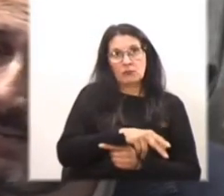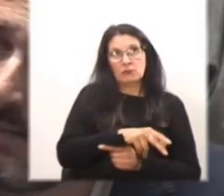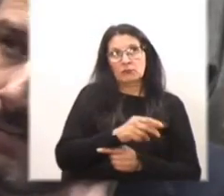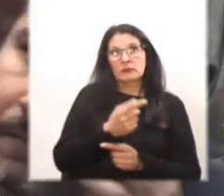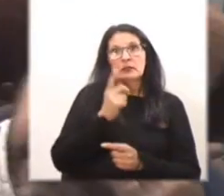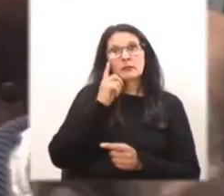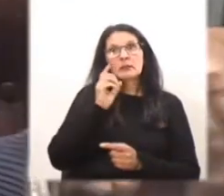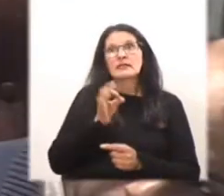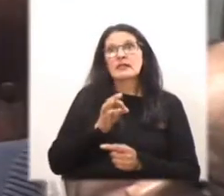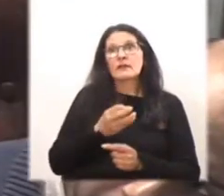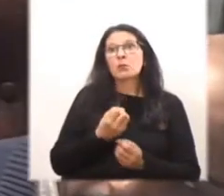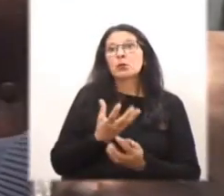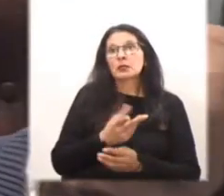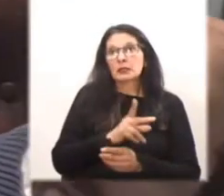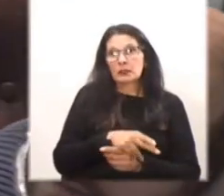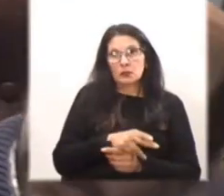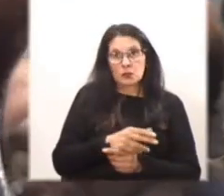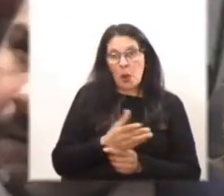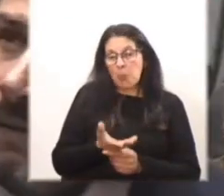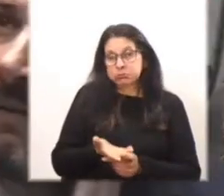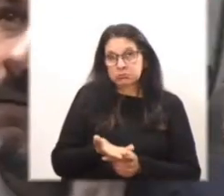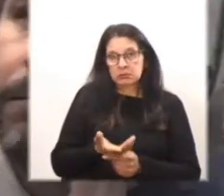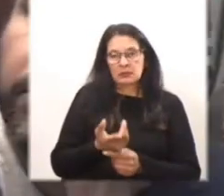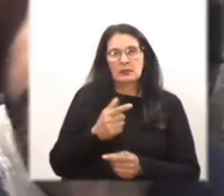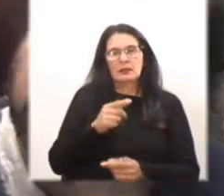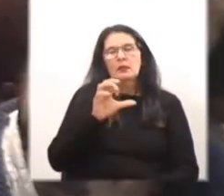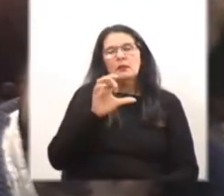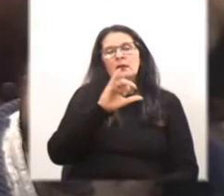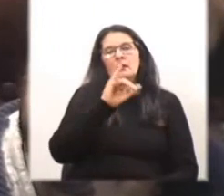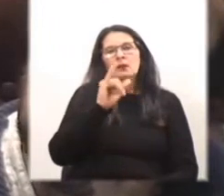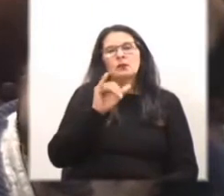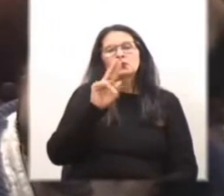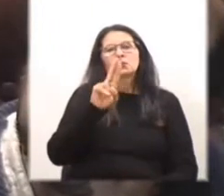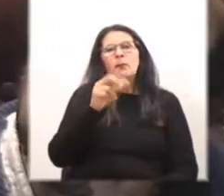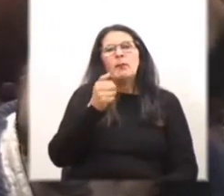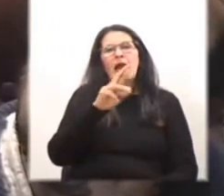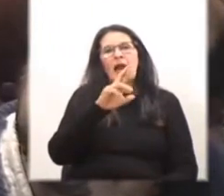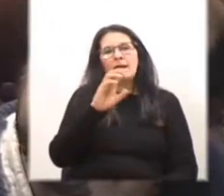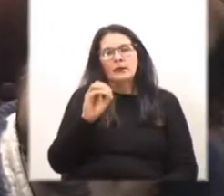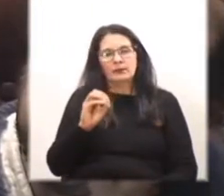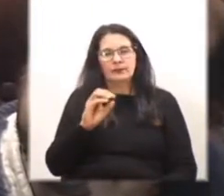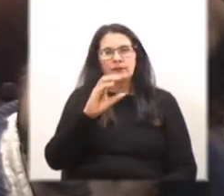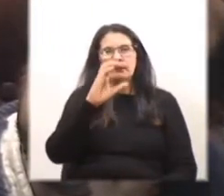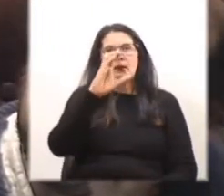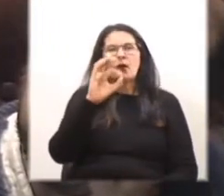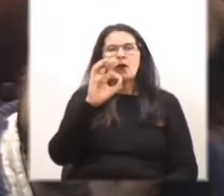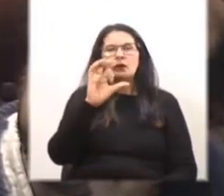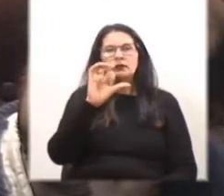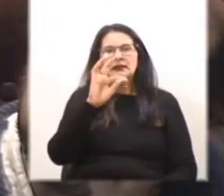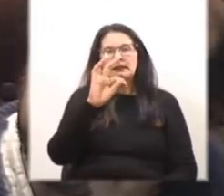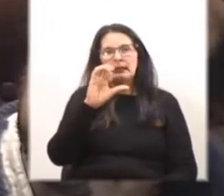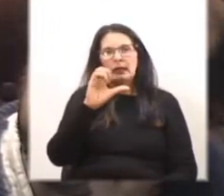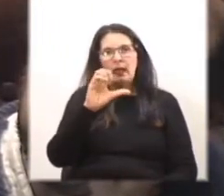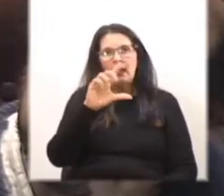también. Tenemos a Ignacio Zuparo, a Pablo Constela, Geraldín